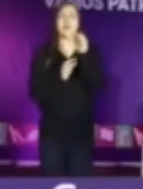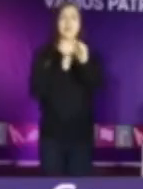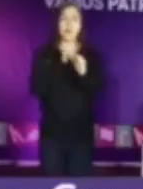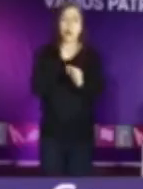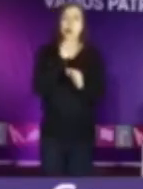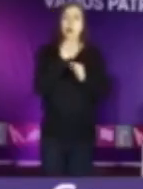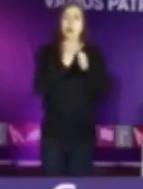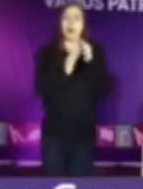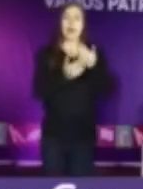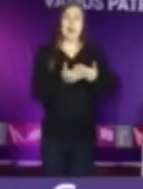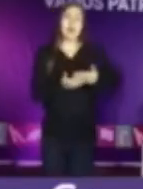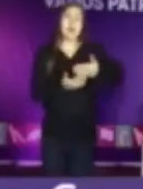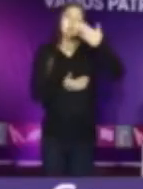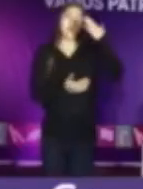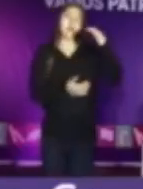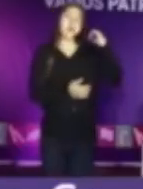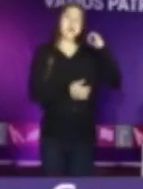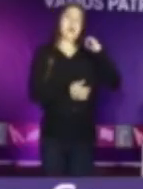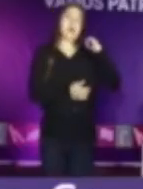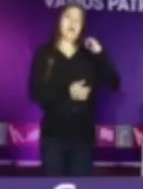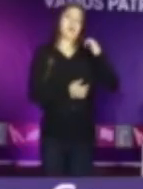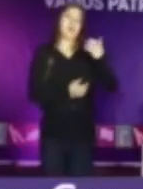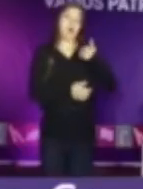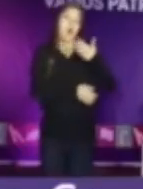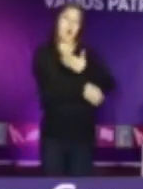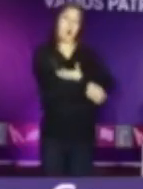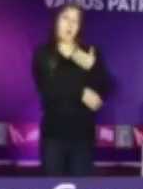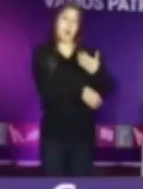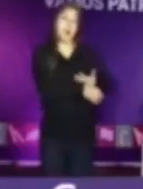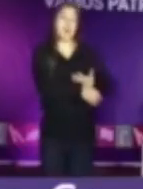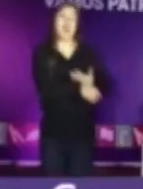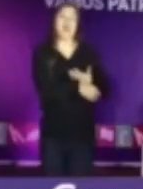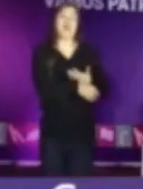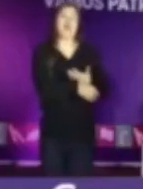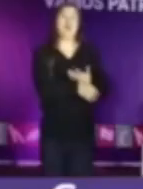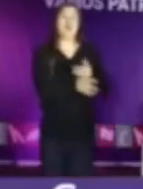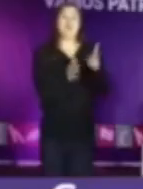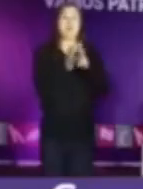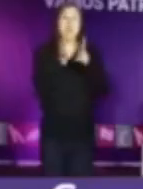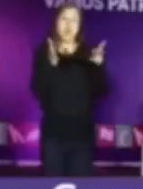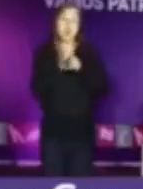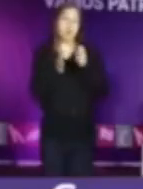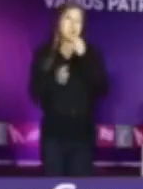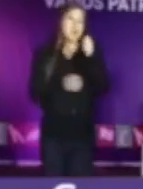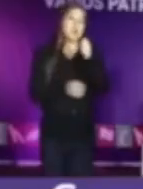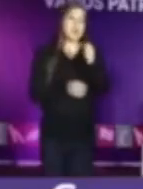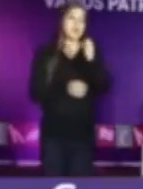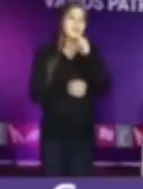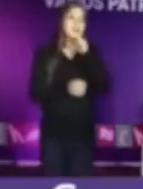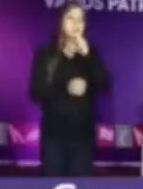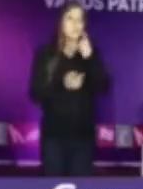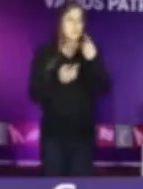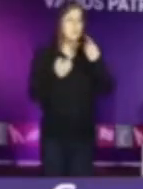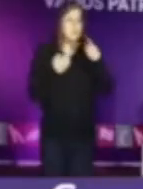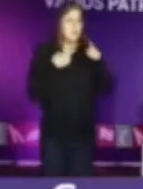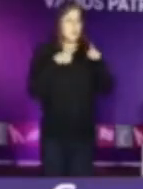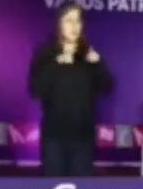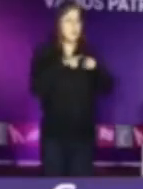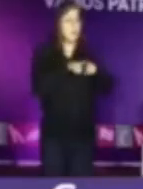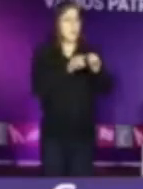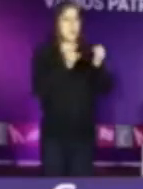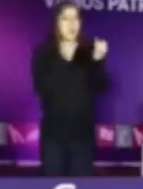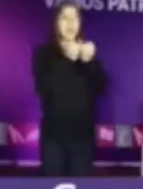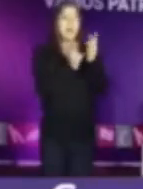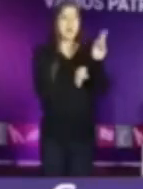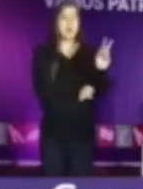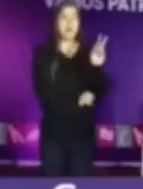los antiguos colegas del periodismo se fueron mimetizando, se fueron incorporando,